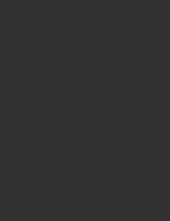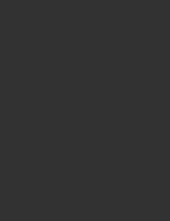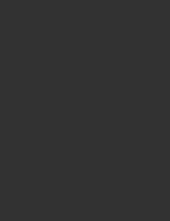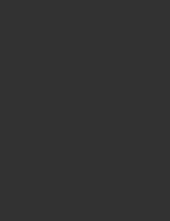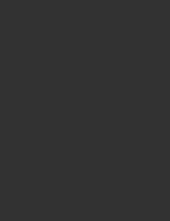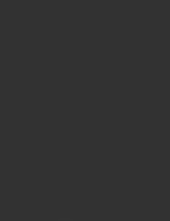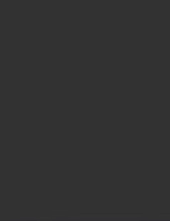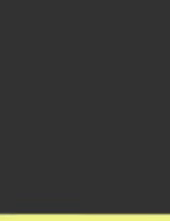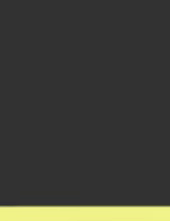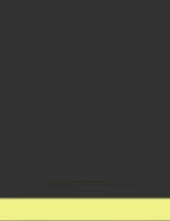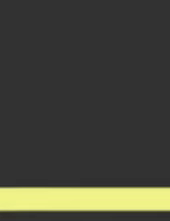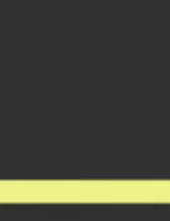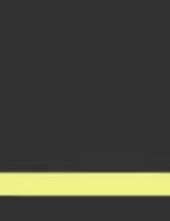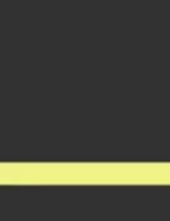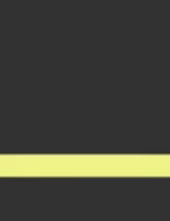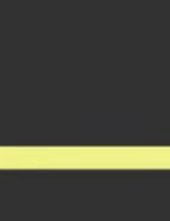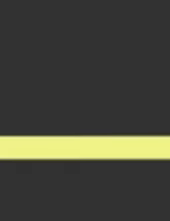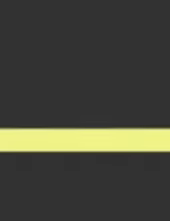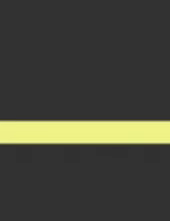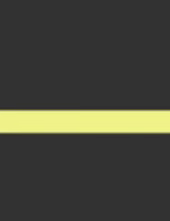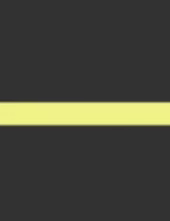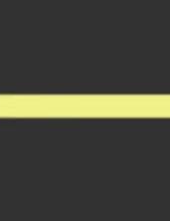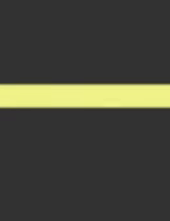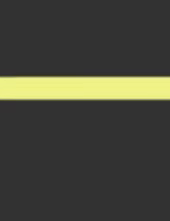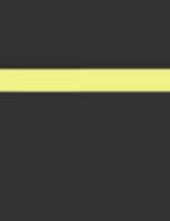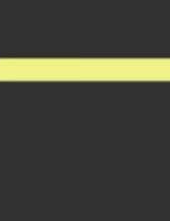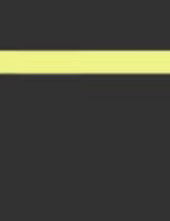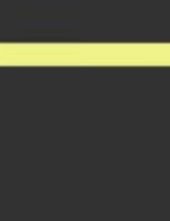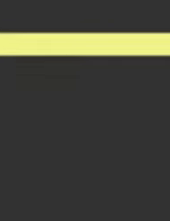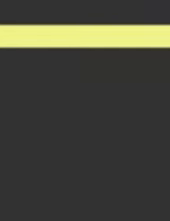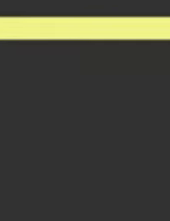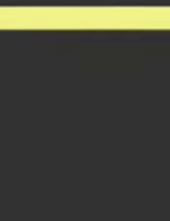UK ha AB K